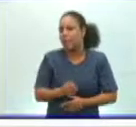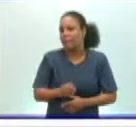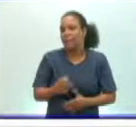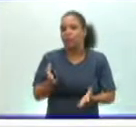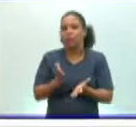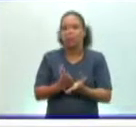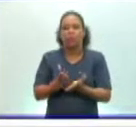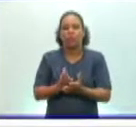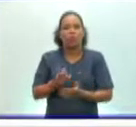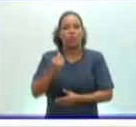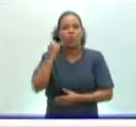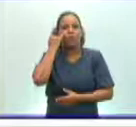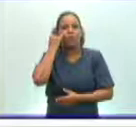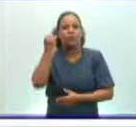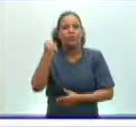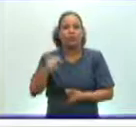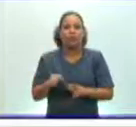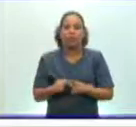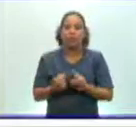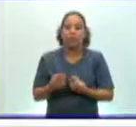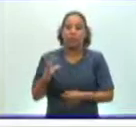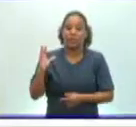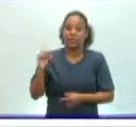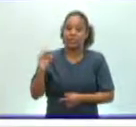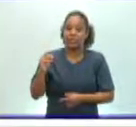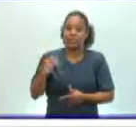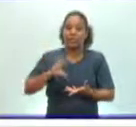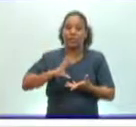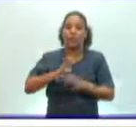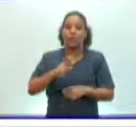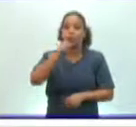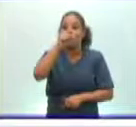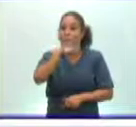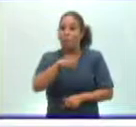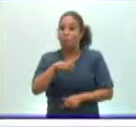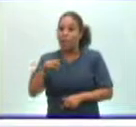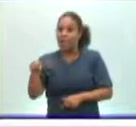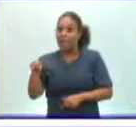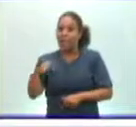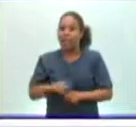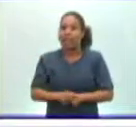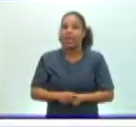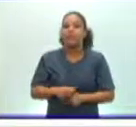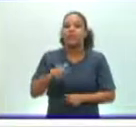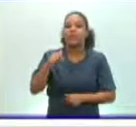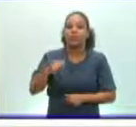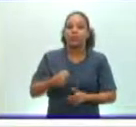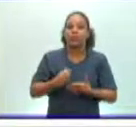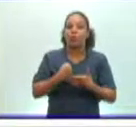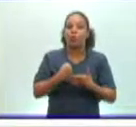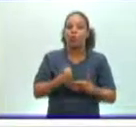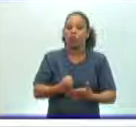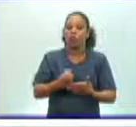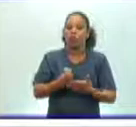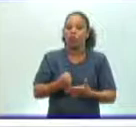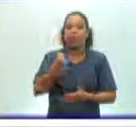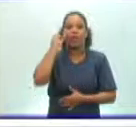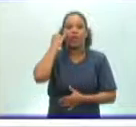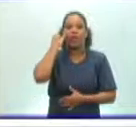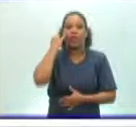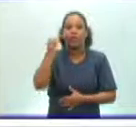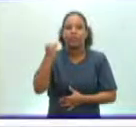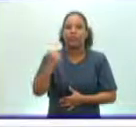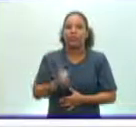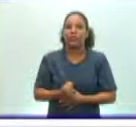identifican porque dicen que se forma una L y esto los ayuda a identificar